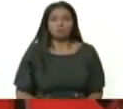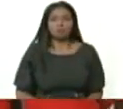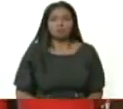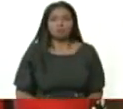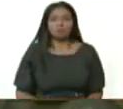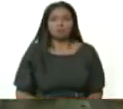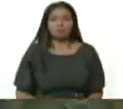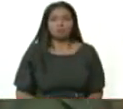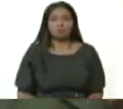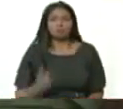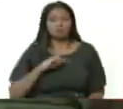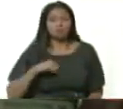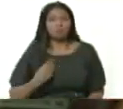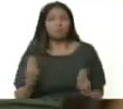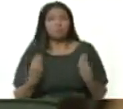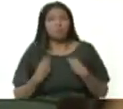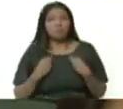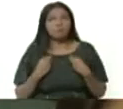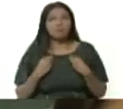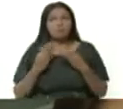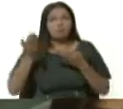Ya nosotros vivimos eso.